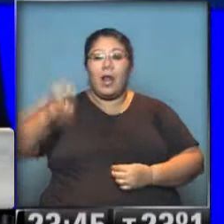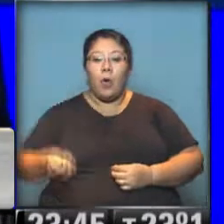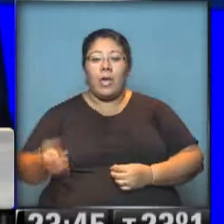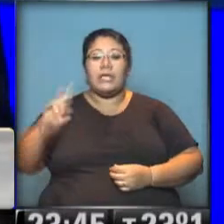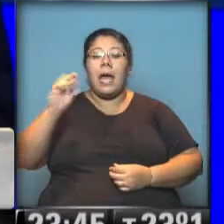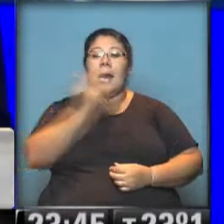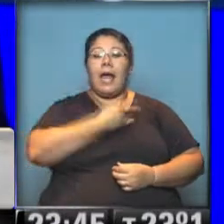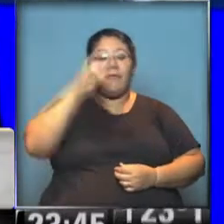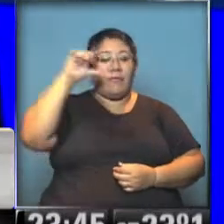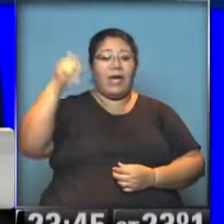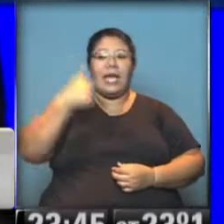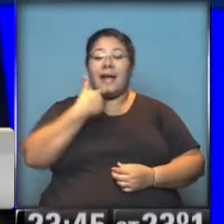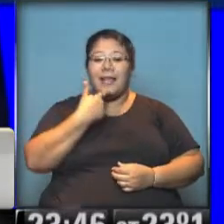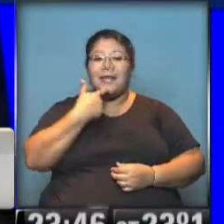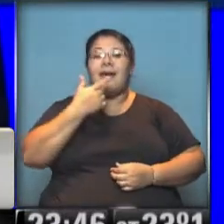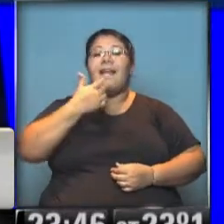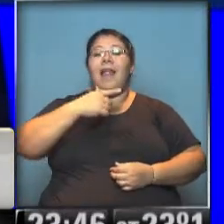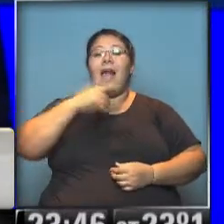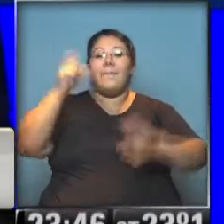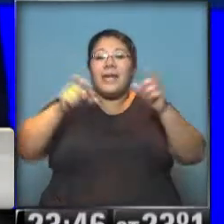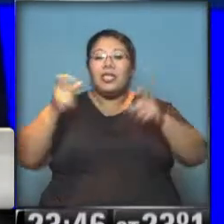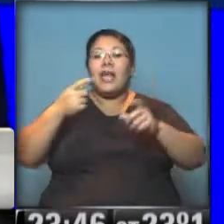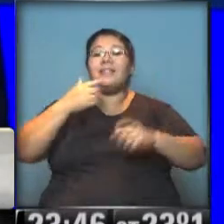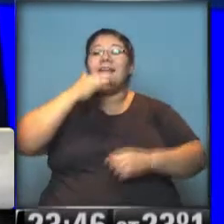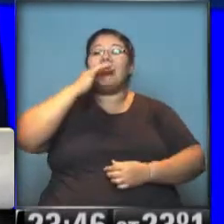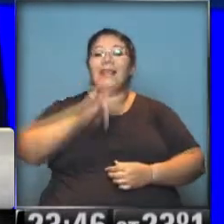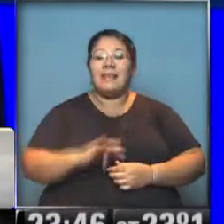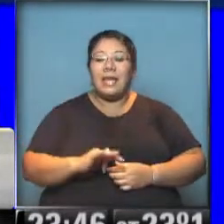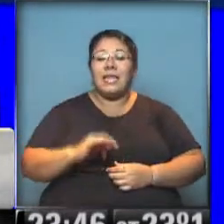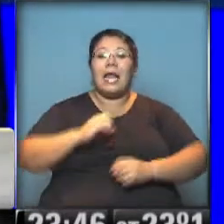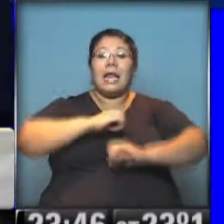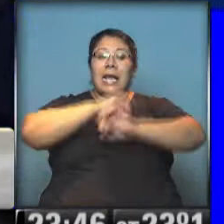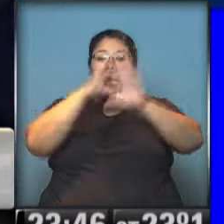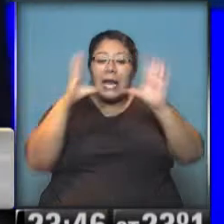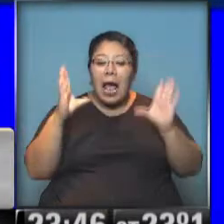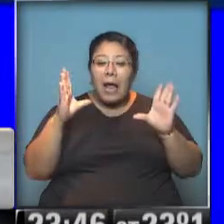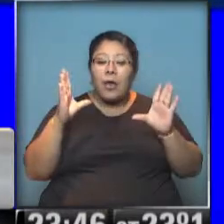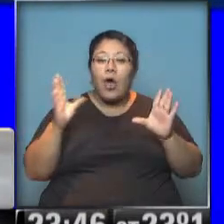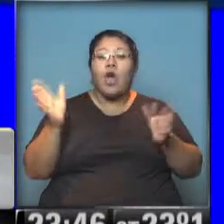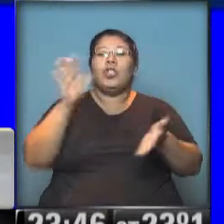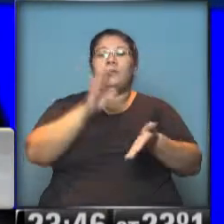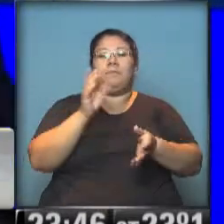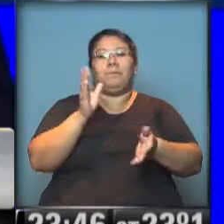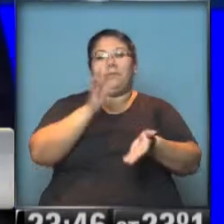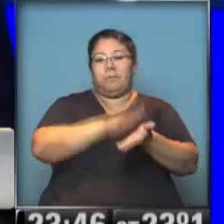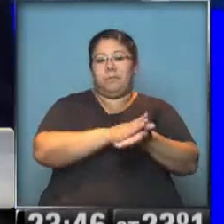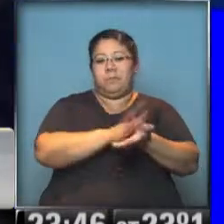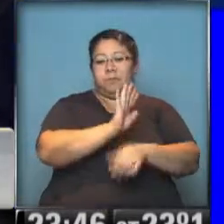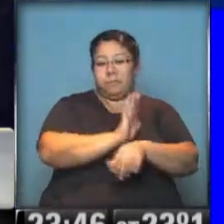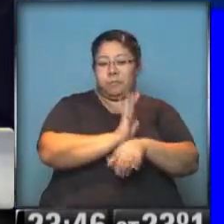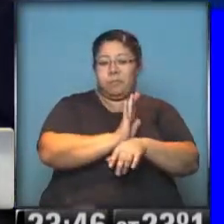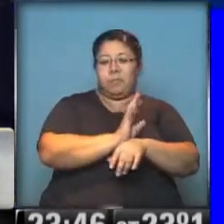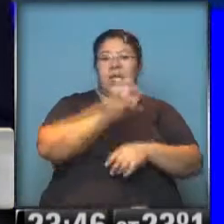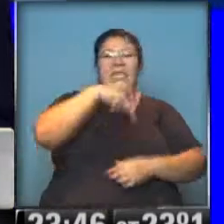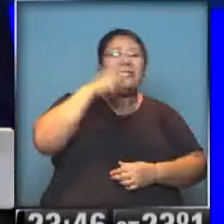para que haya un poco más de claridad en todo este entuerto. Ese es el famoso Nisman versus Nisman, un Nisman que denuncia a la presidenta y